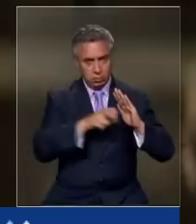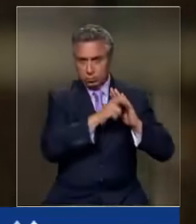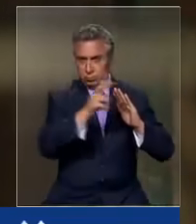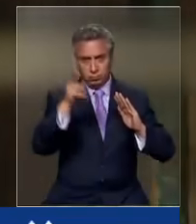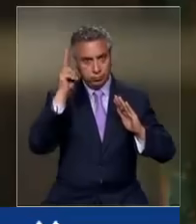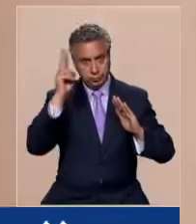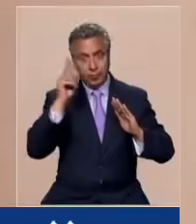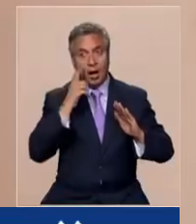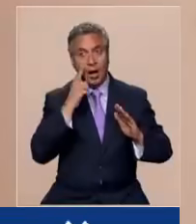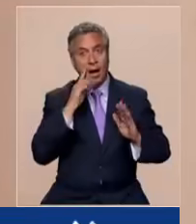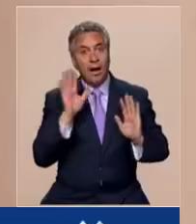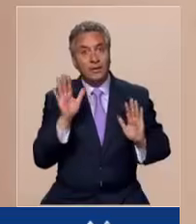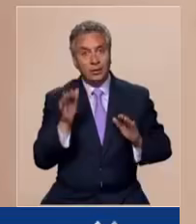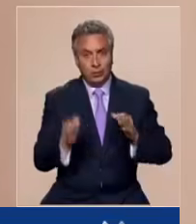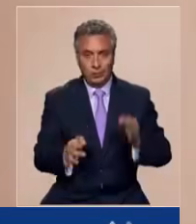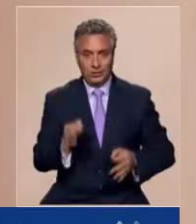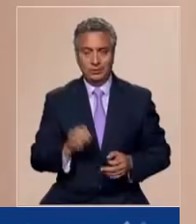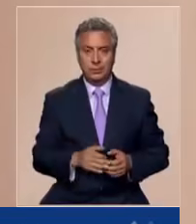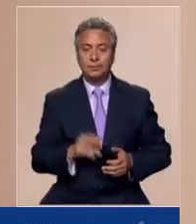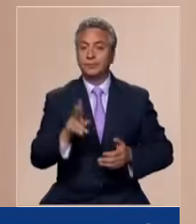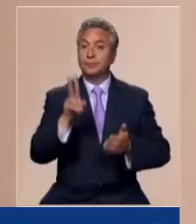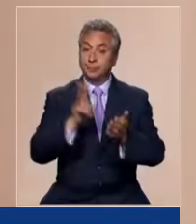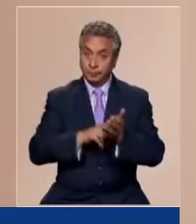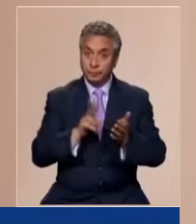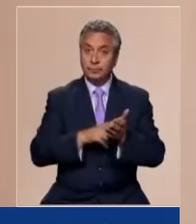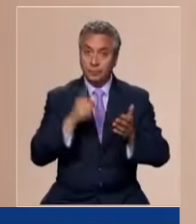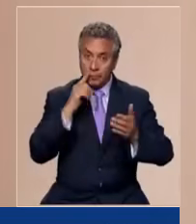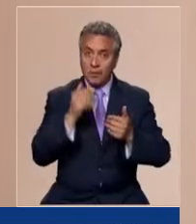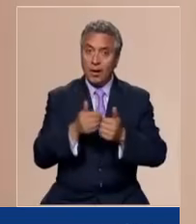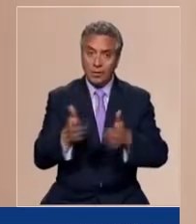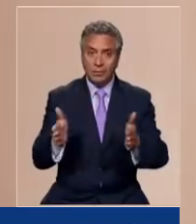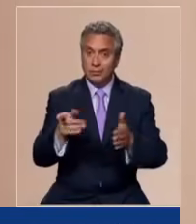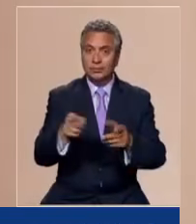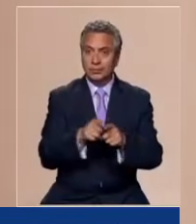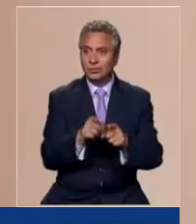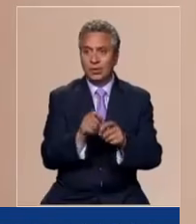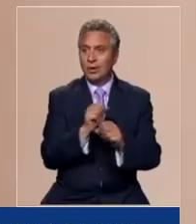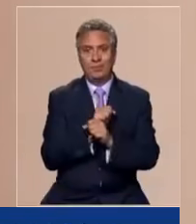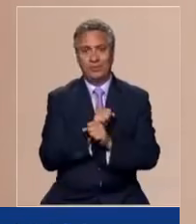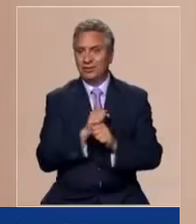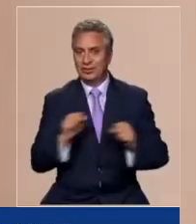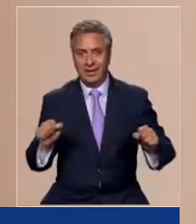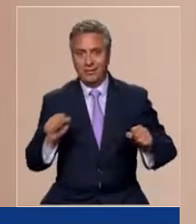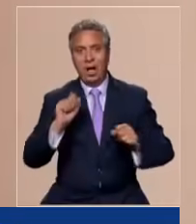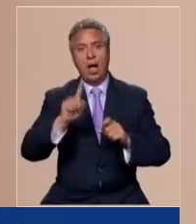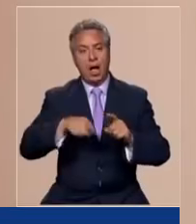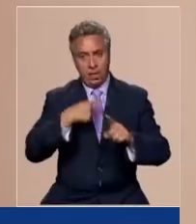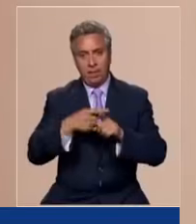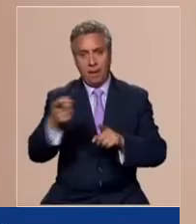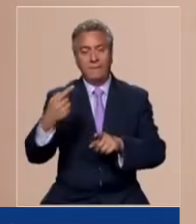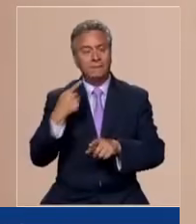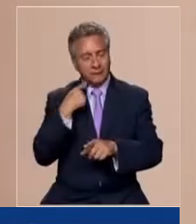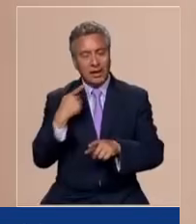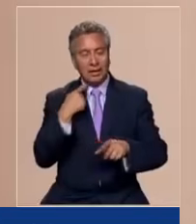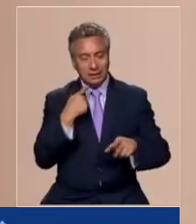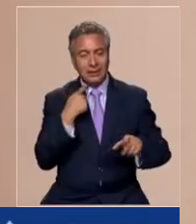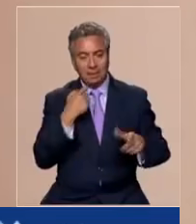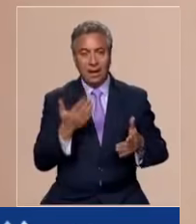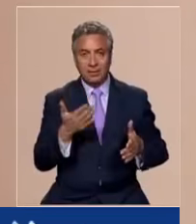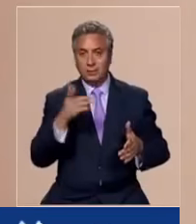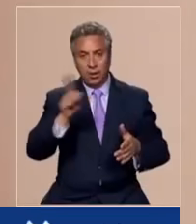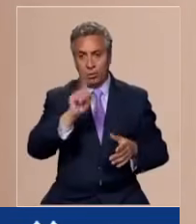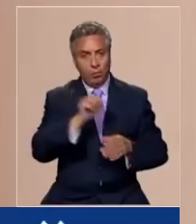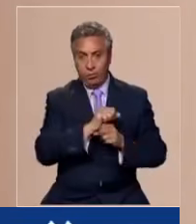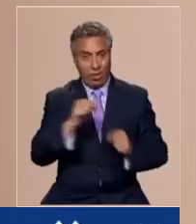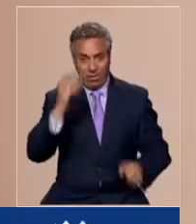es distinto. Bueno, la verdad que absuelto prácticamente sería imposible. Además, hay víctimas acá, o sea, tampoco podemos